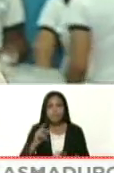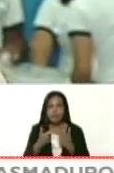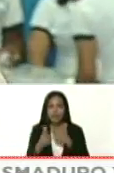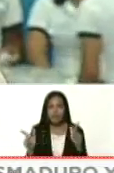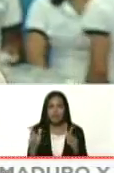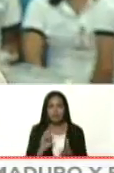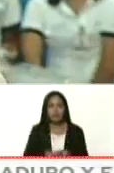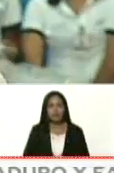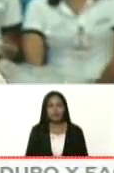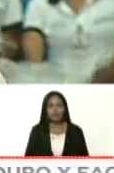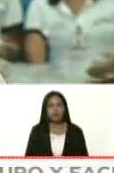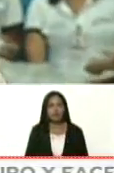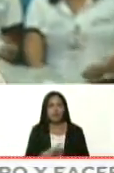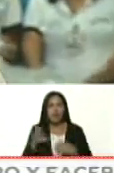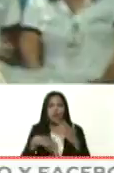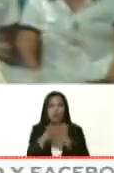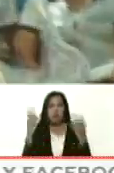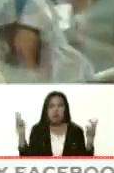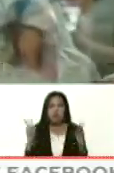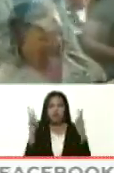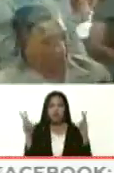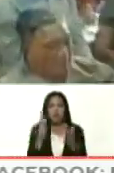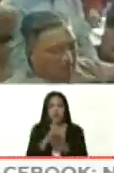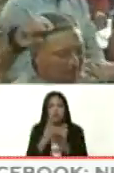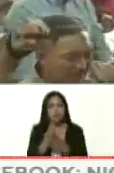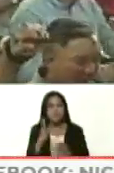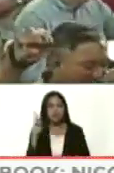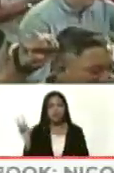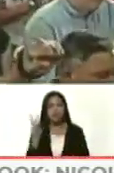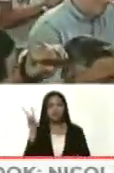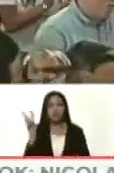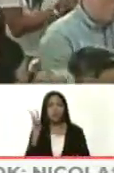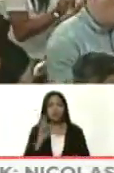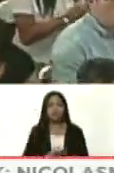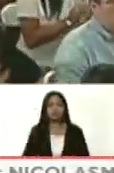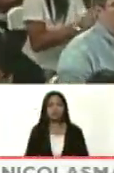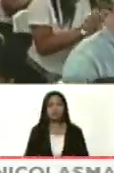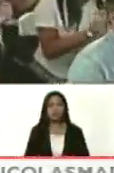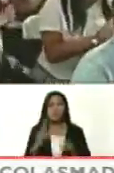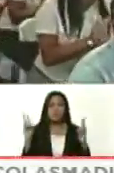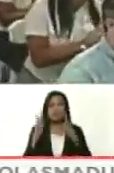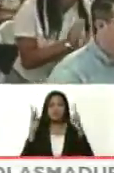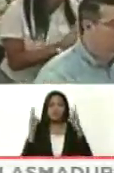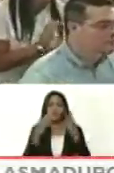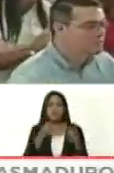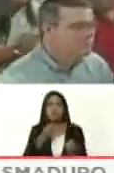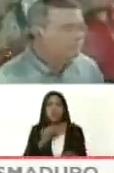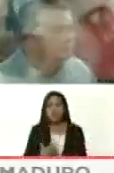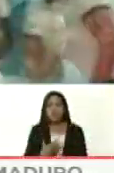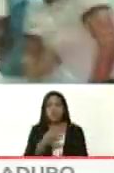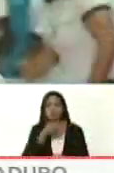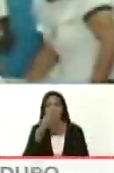libre! ¡Hasta la victoria siempre, Venezuela! ¡Venceremos! Buenas tardes,